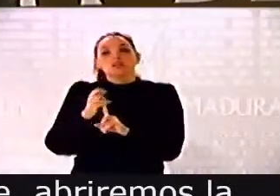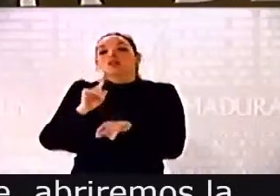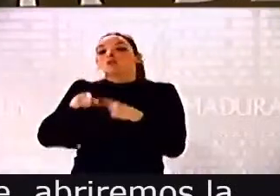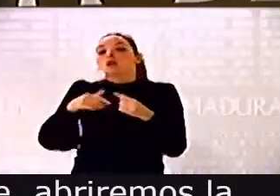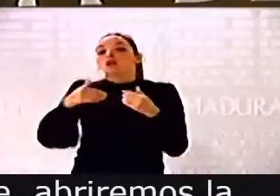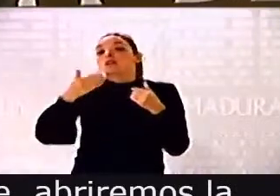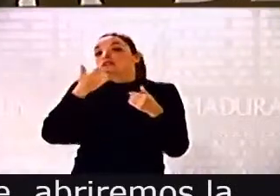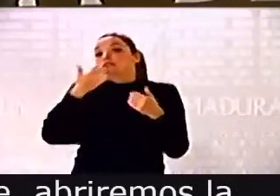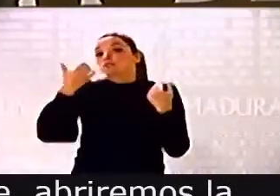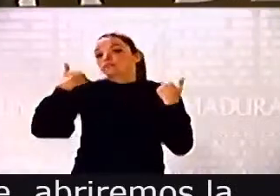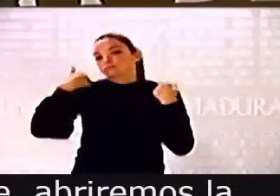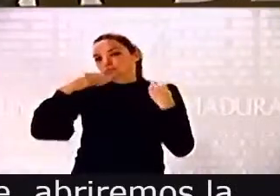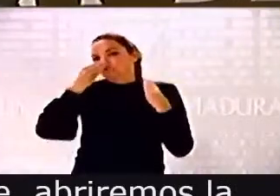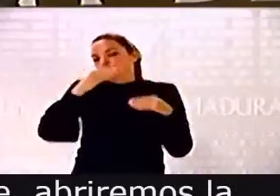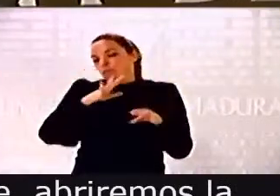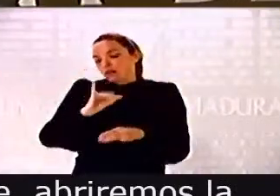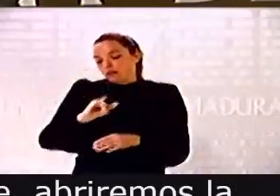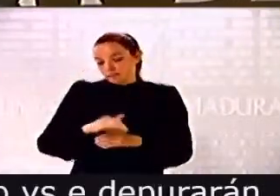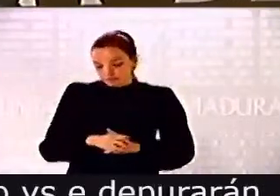que las hubiera, claro.